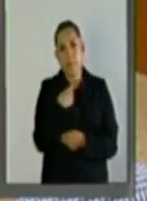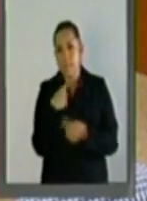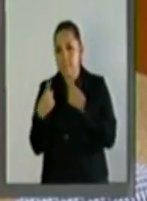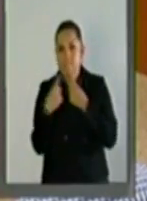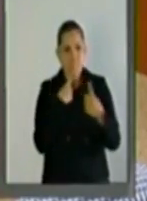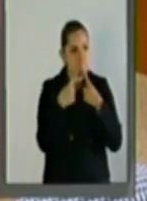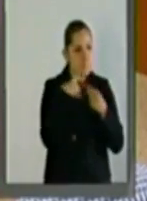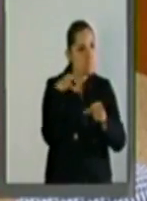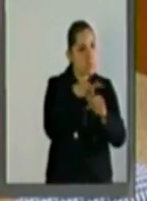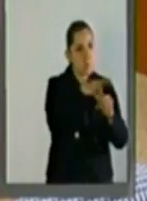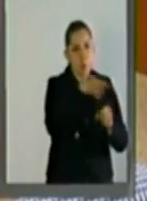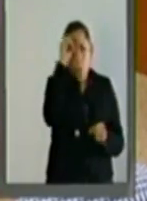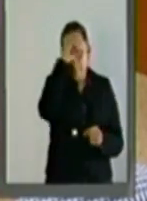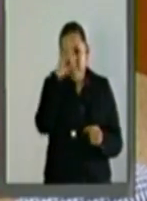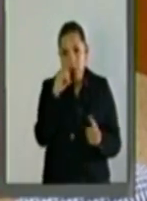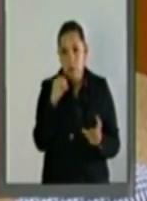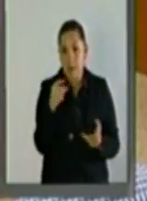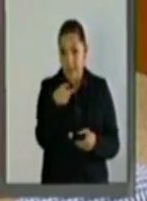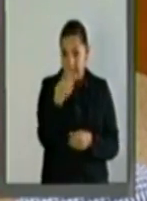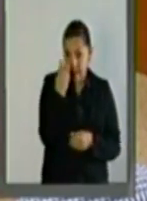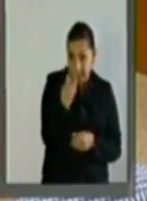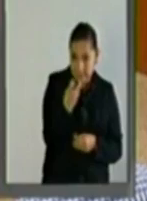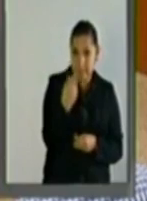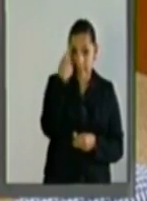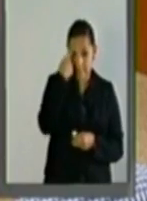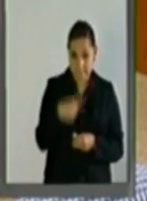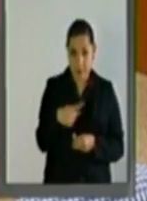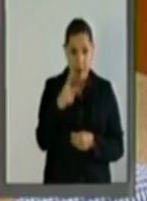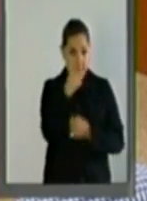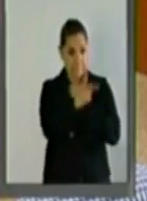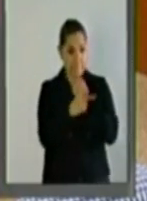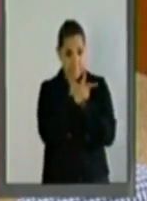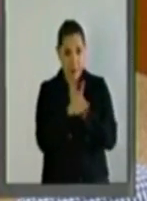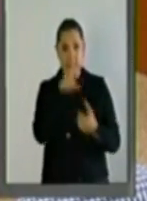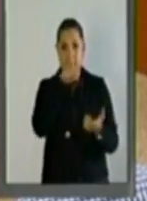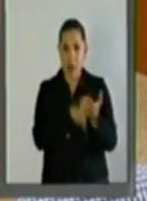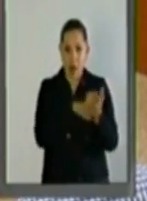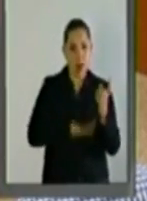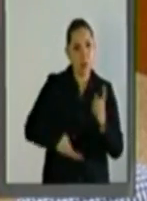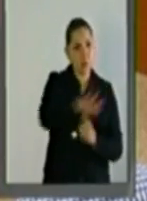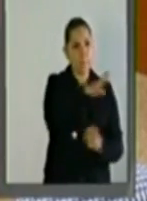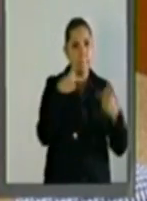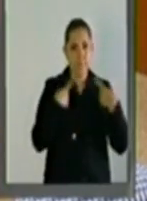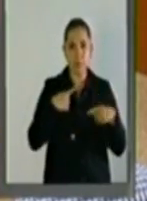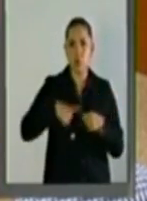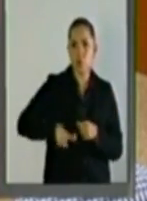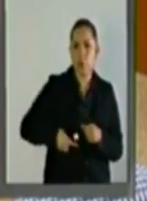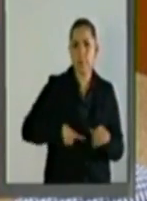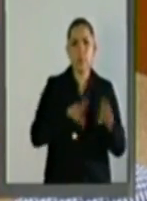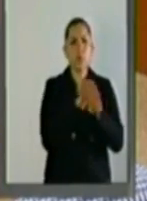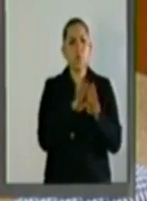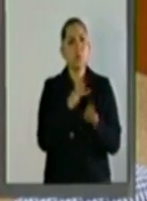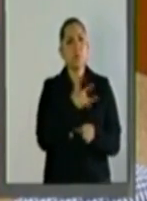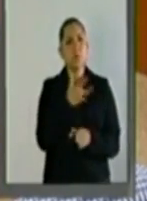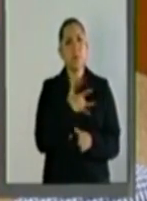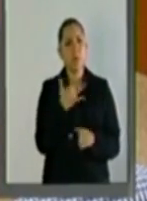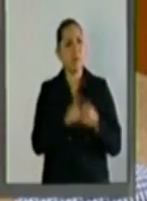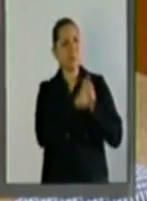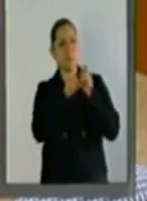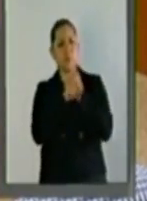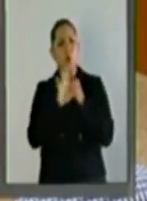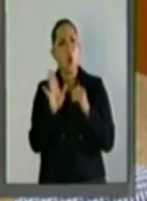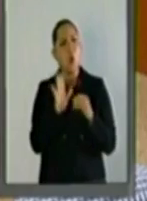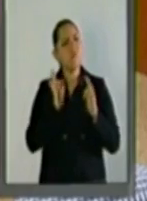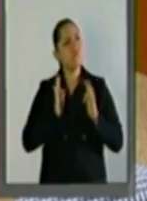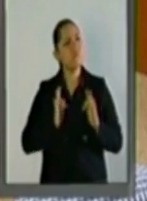efectos de inversión, para efectos de darle estabilidad económica, social y política a un pueblo, afortunadamente en nuestro país